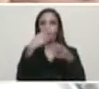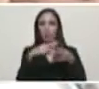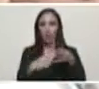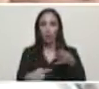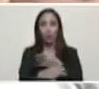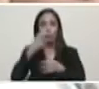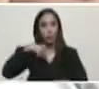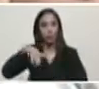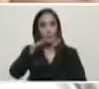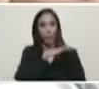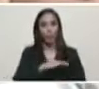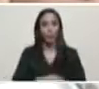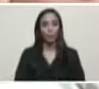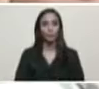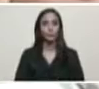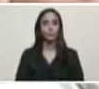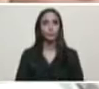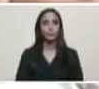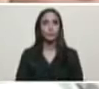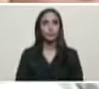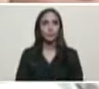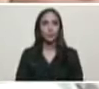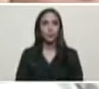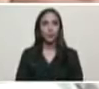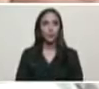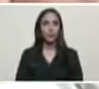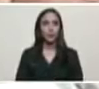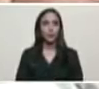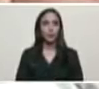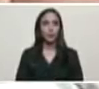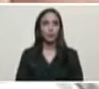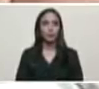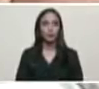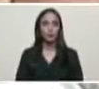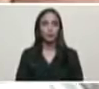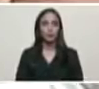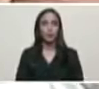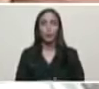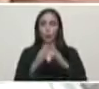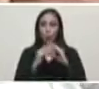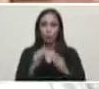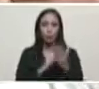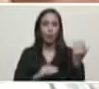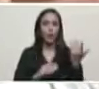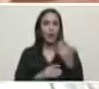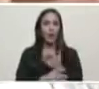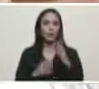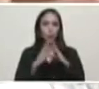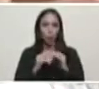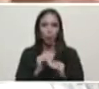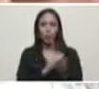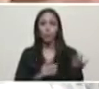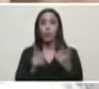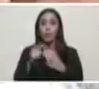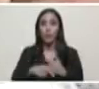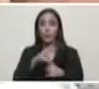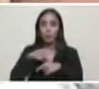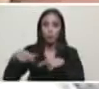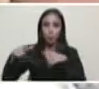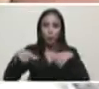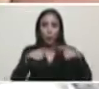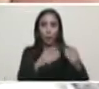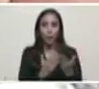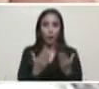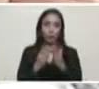poder popular para la ejecución de las viviendas contribuir a la conformación de espacios educativos